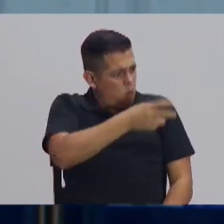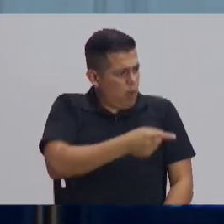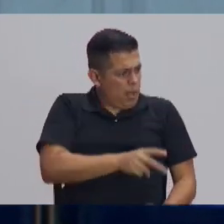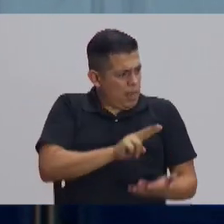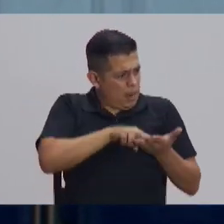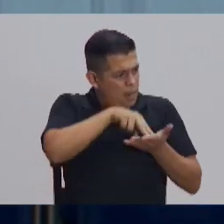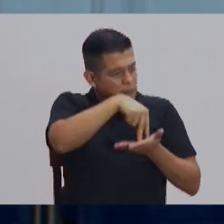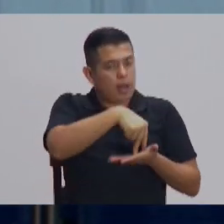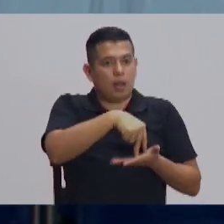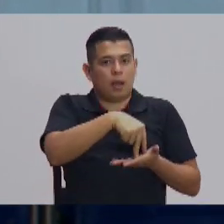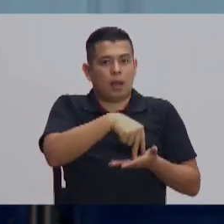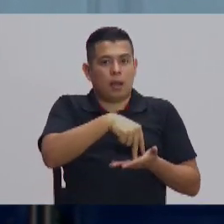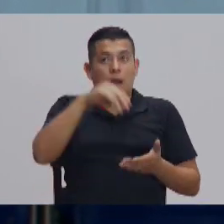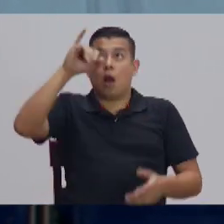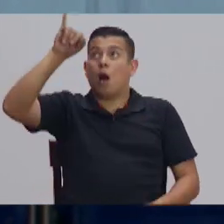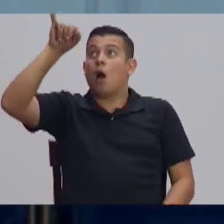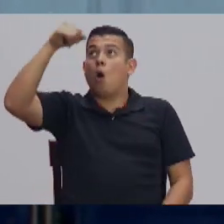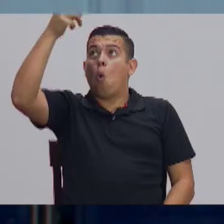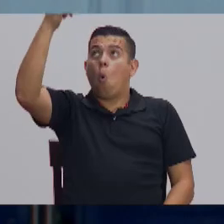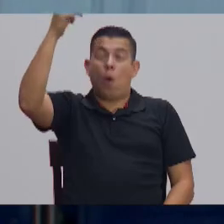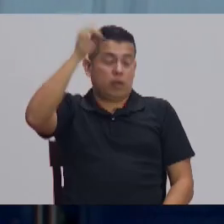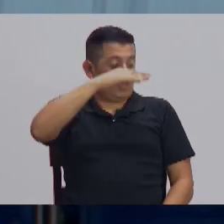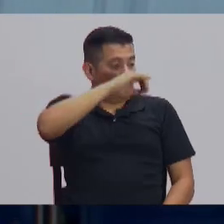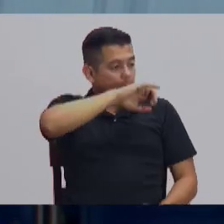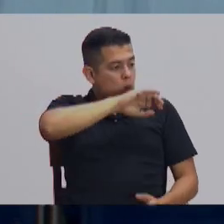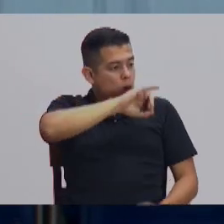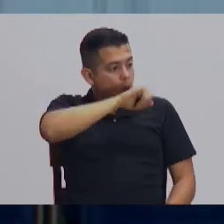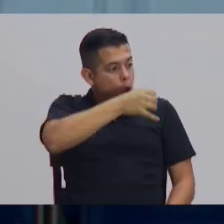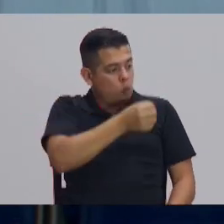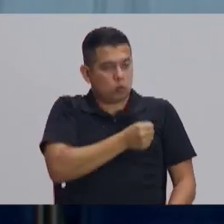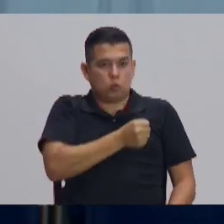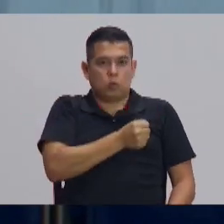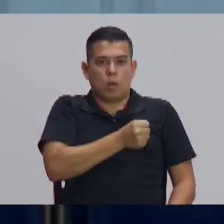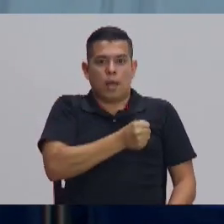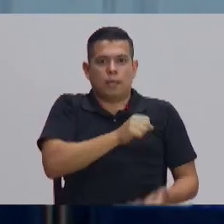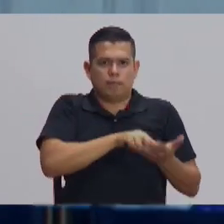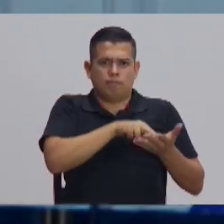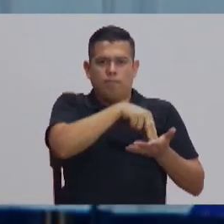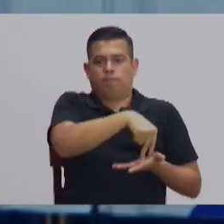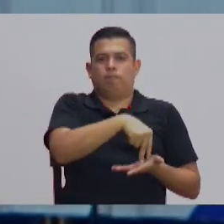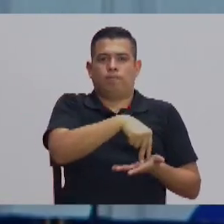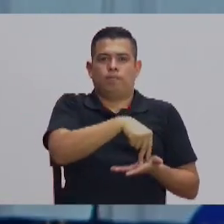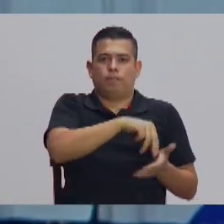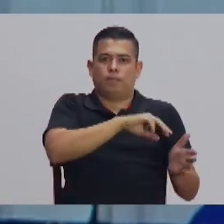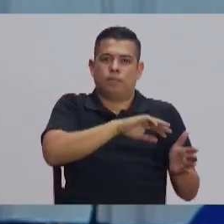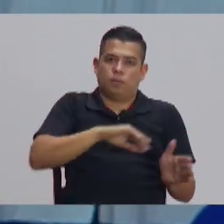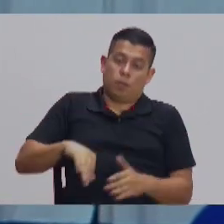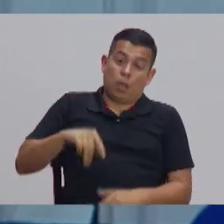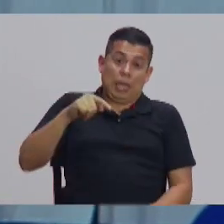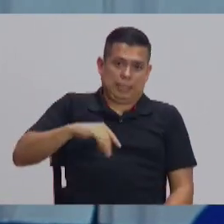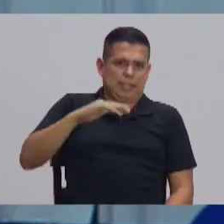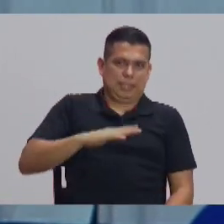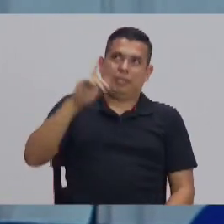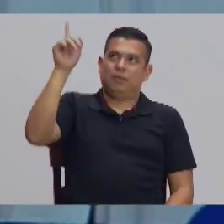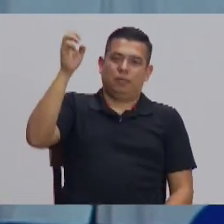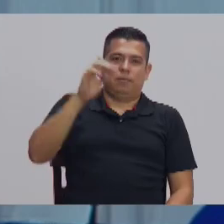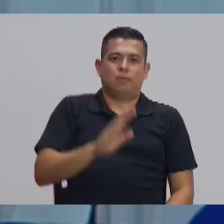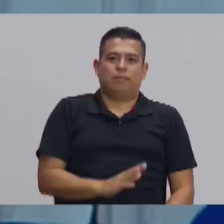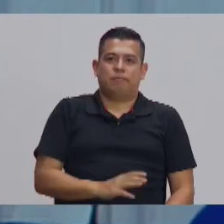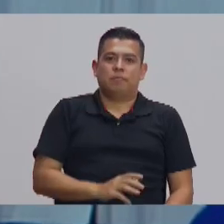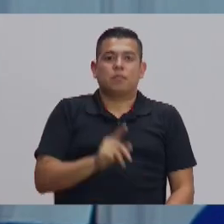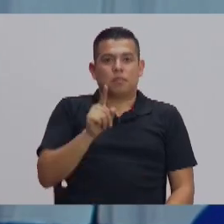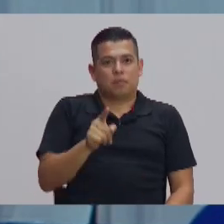repitamos iglesia y jehová dijo a josué eso te dice en esta tarde es levántate